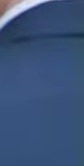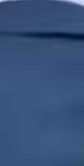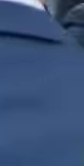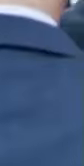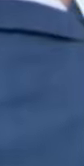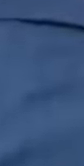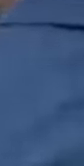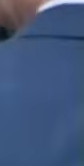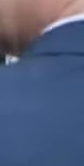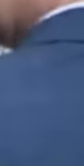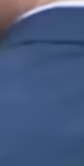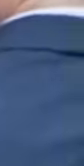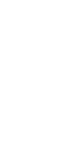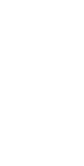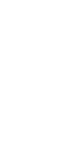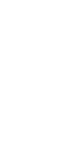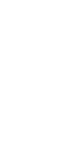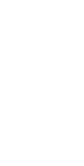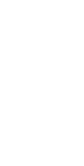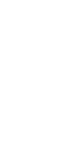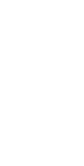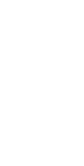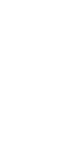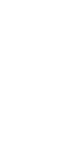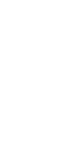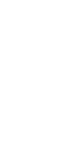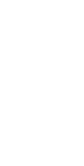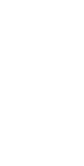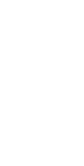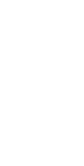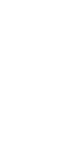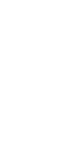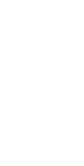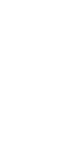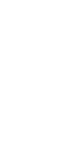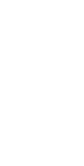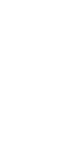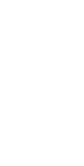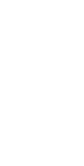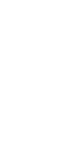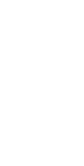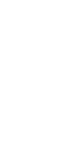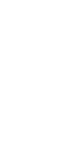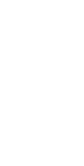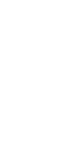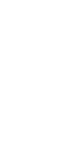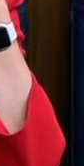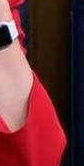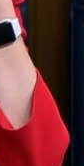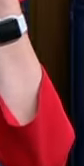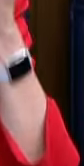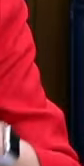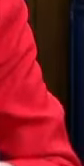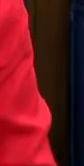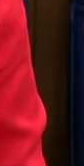todo pero no por España por los españoles o por el partido socialista ni siquiera por el partido socialista sino por él mismo por seguir